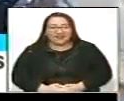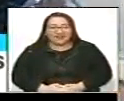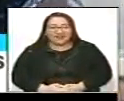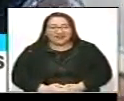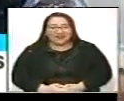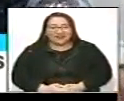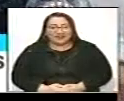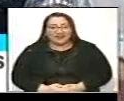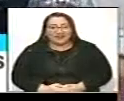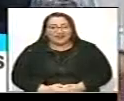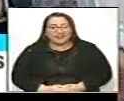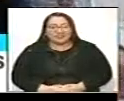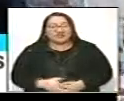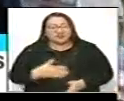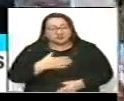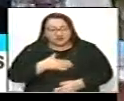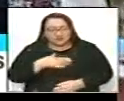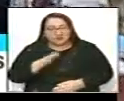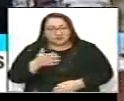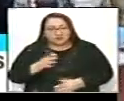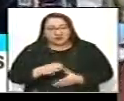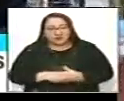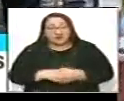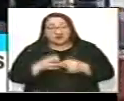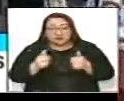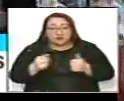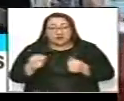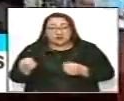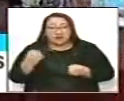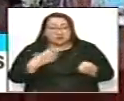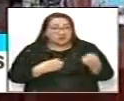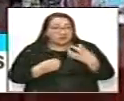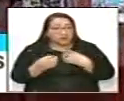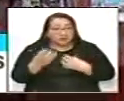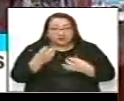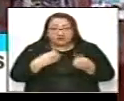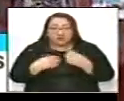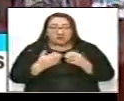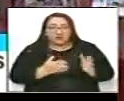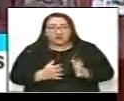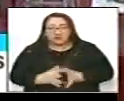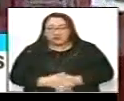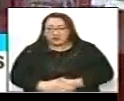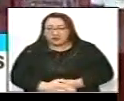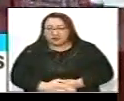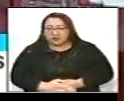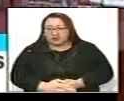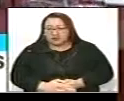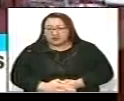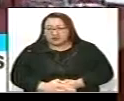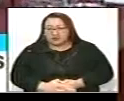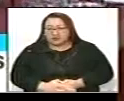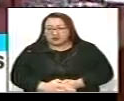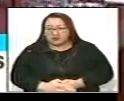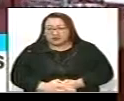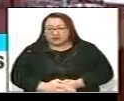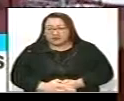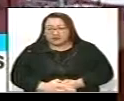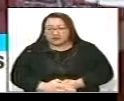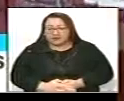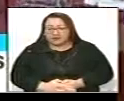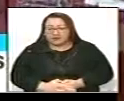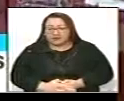Entonces, me parece muy, muy rico lo que ustedes han planteado. Y